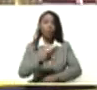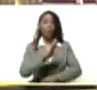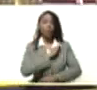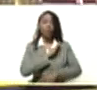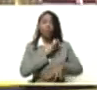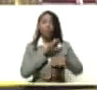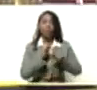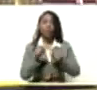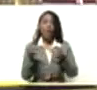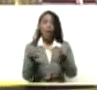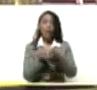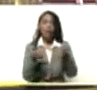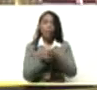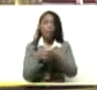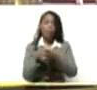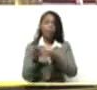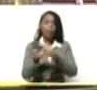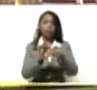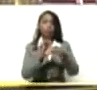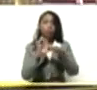con un equipo unitario.